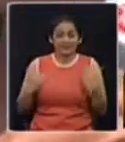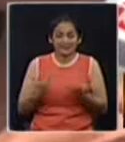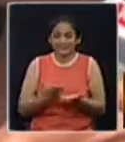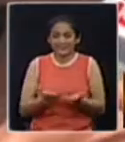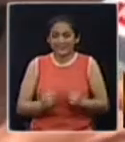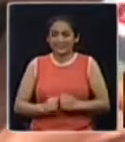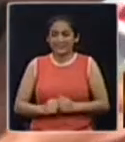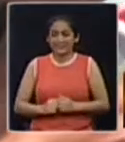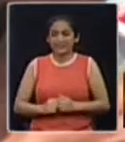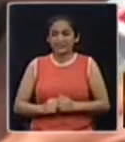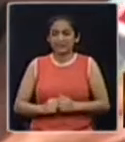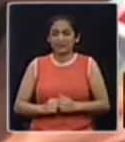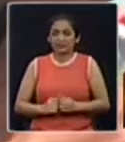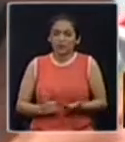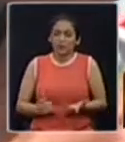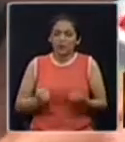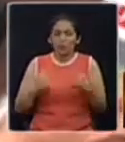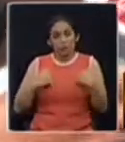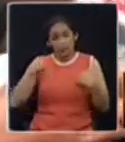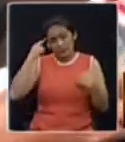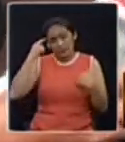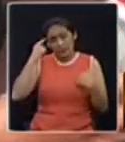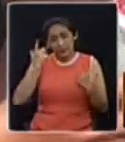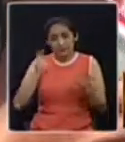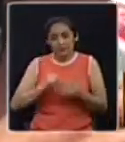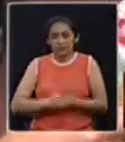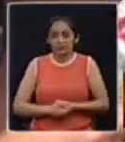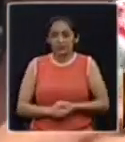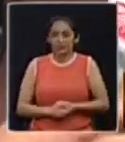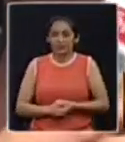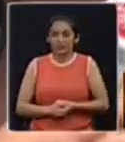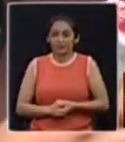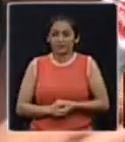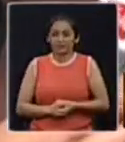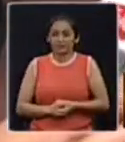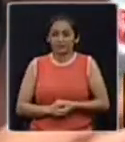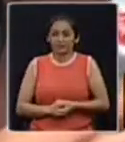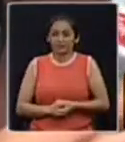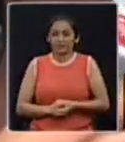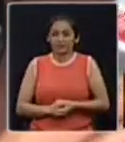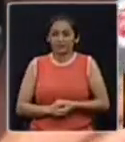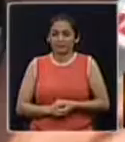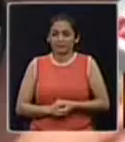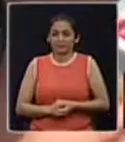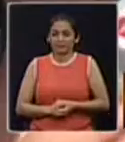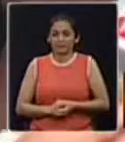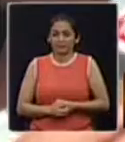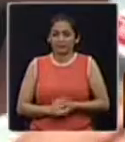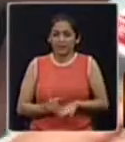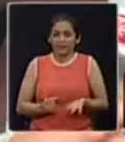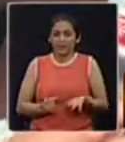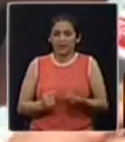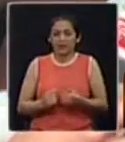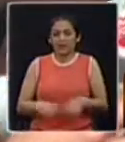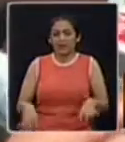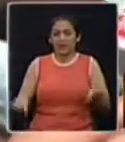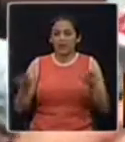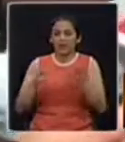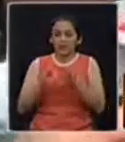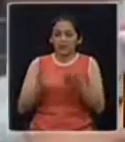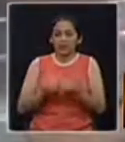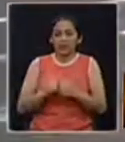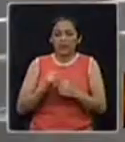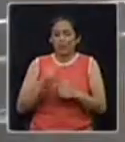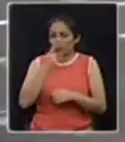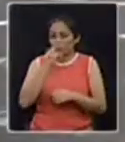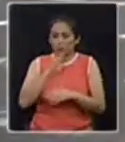pero hubiese querido que justo hoy día sea feriado para todos los niños porque estaban en